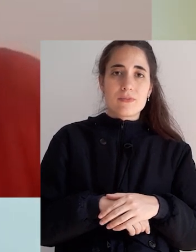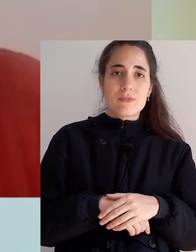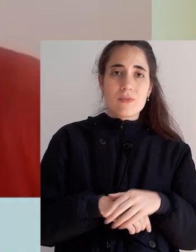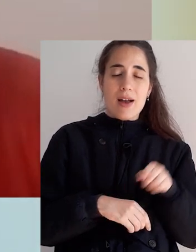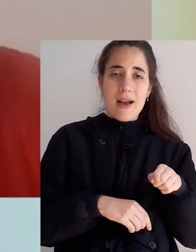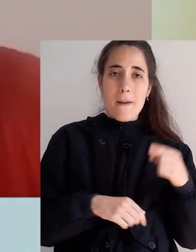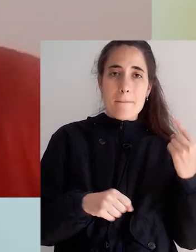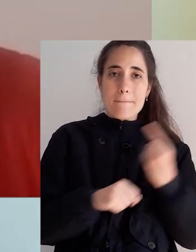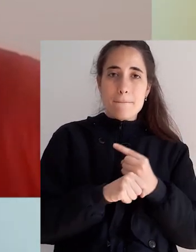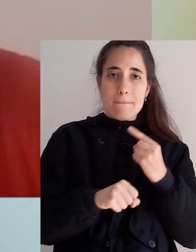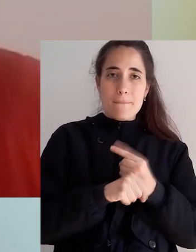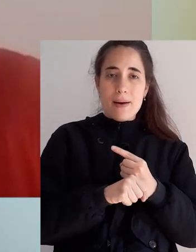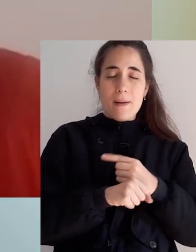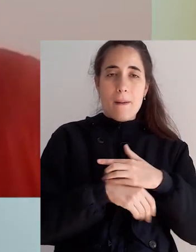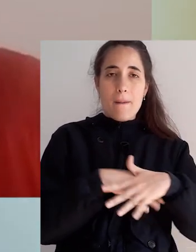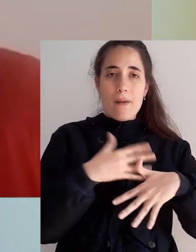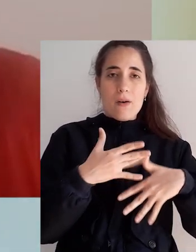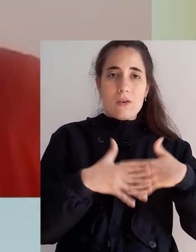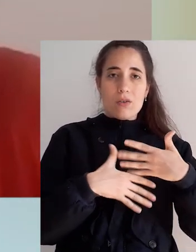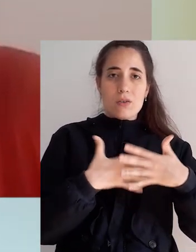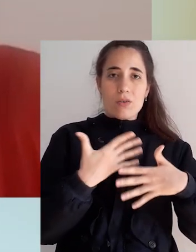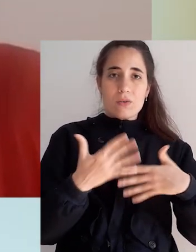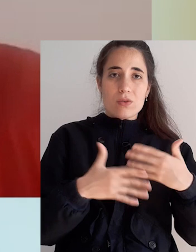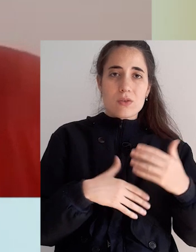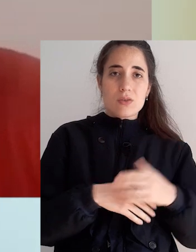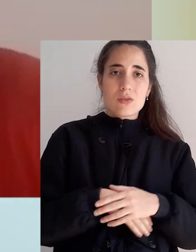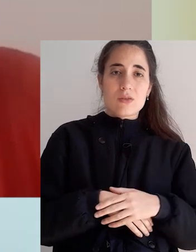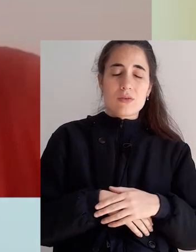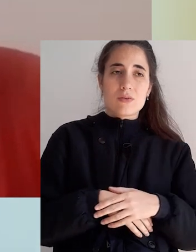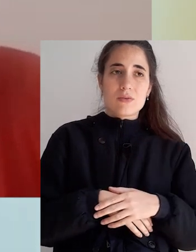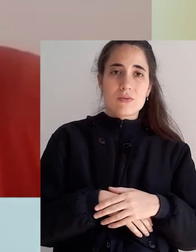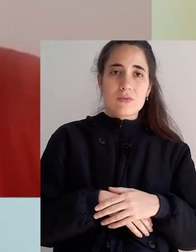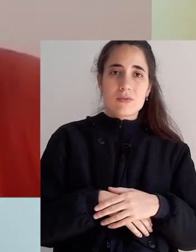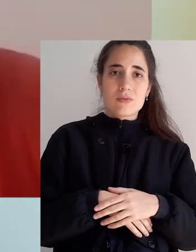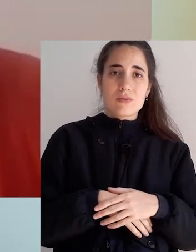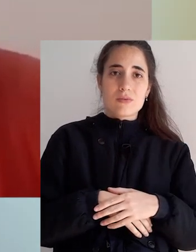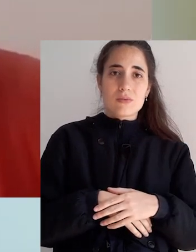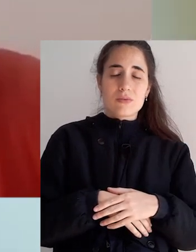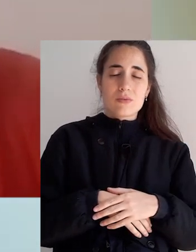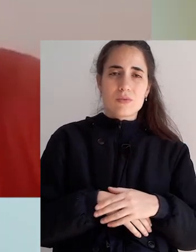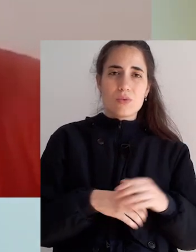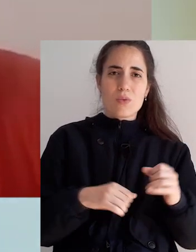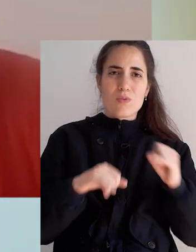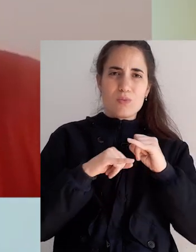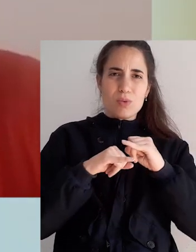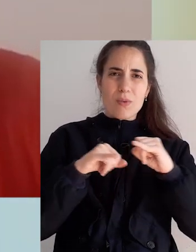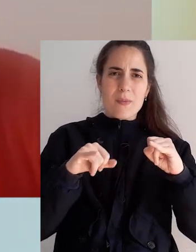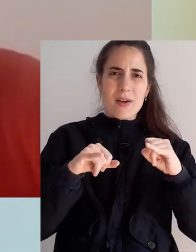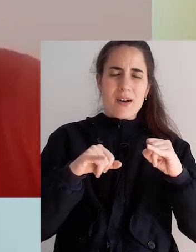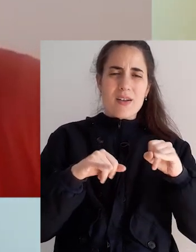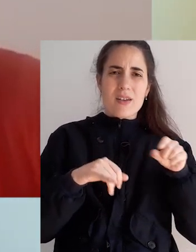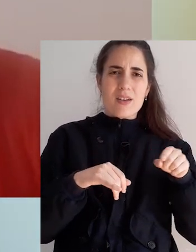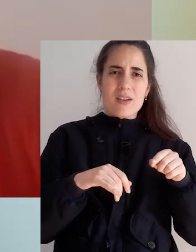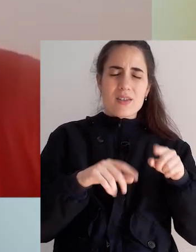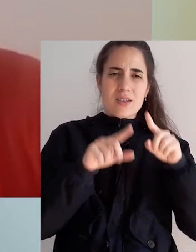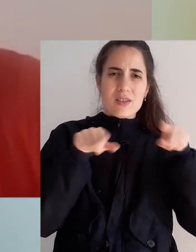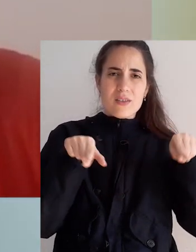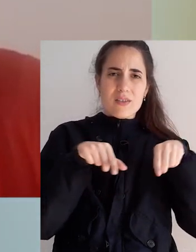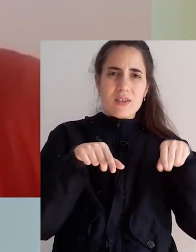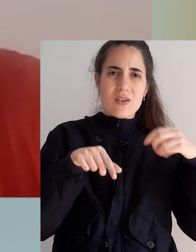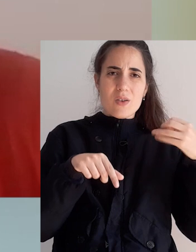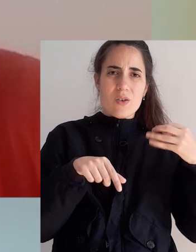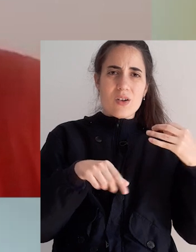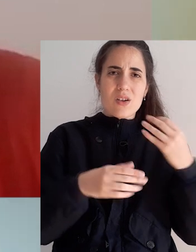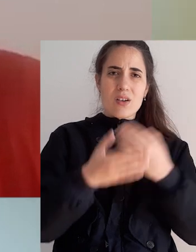grande favorable a las personas con discapacidad. El primero es que crea la asignación